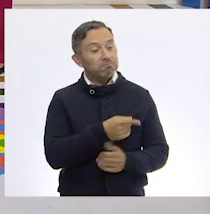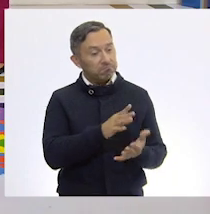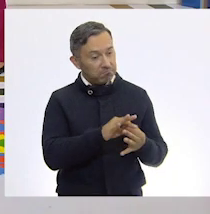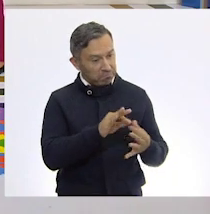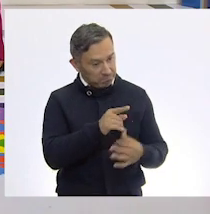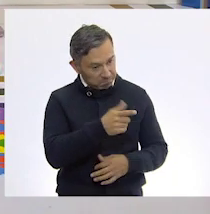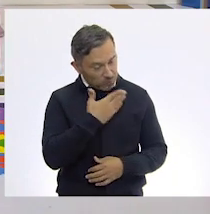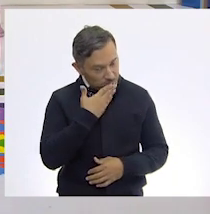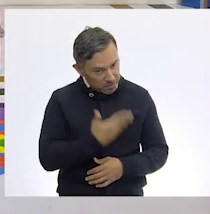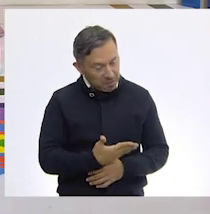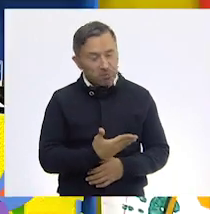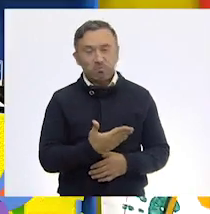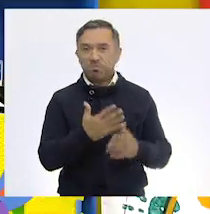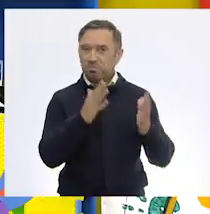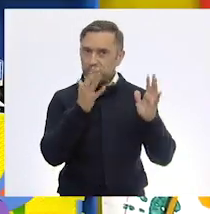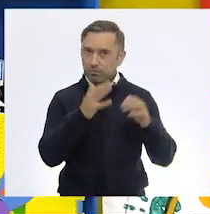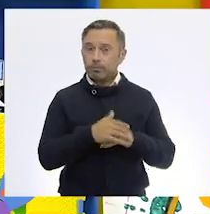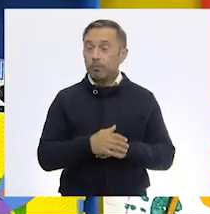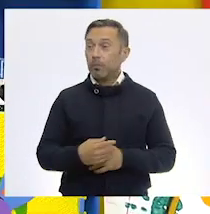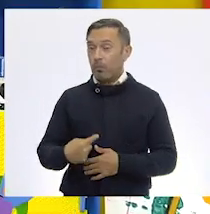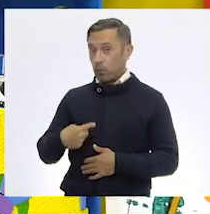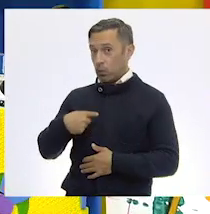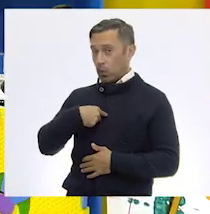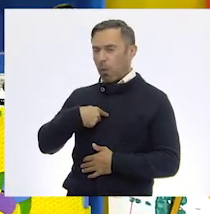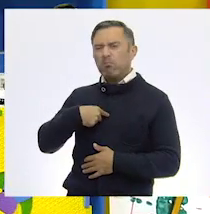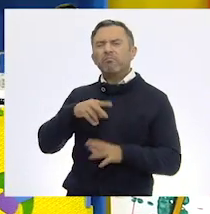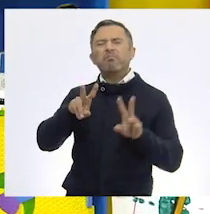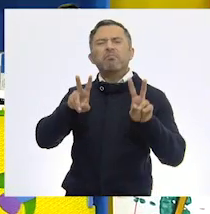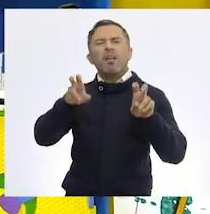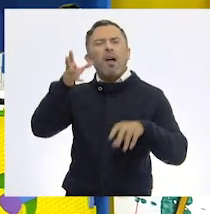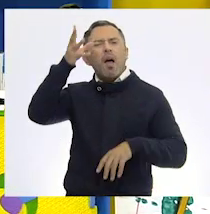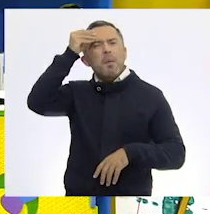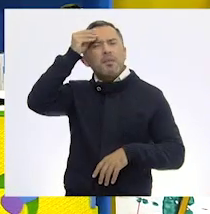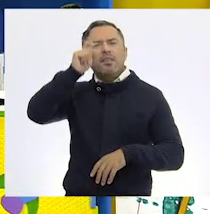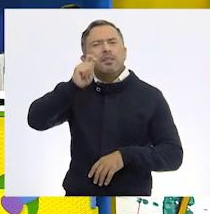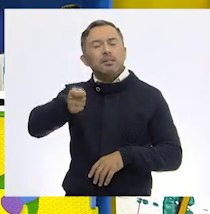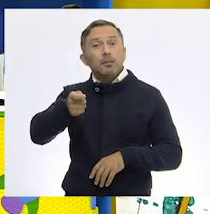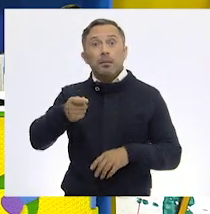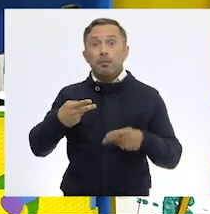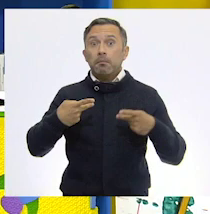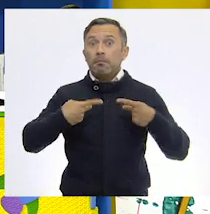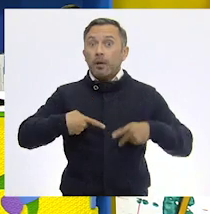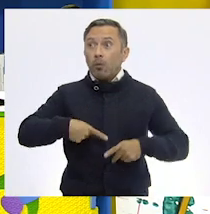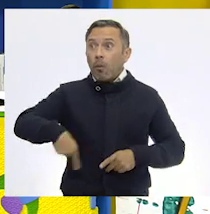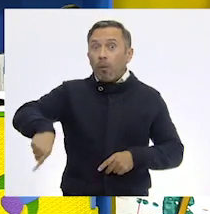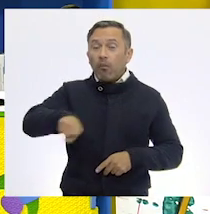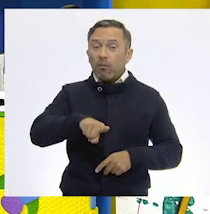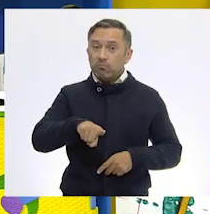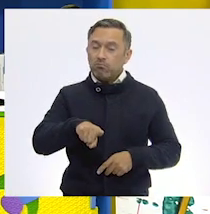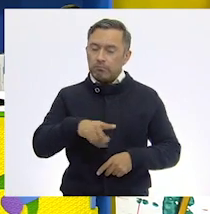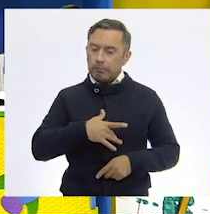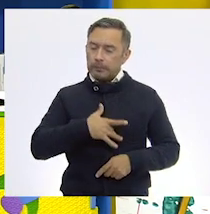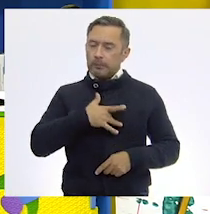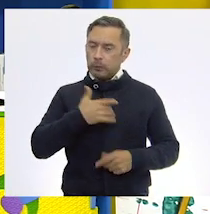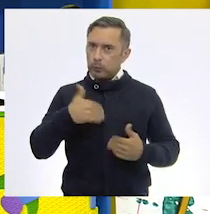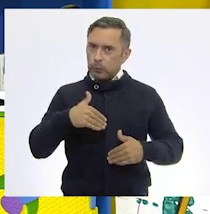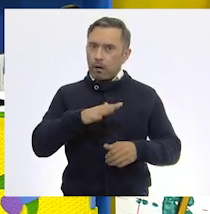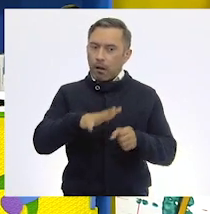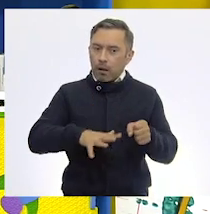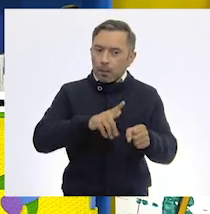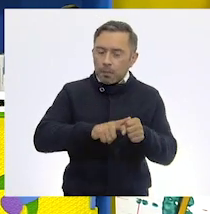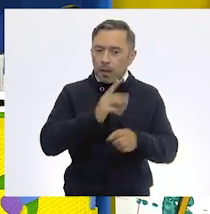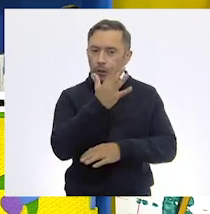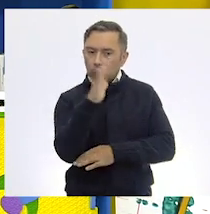¡Excelente! Yo aprendí que los seres humanos debemos pensar en la naturaleza y hay que preservar